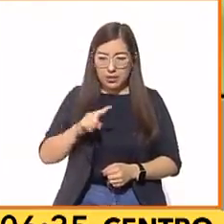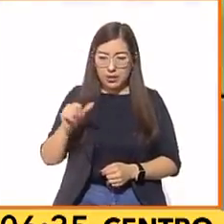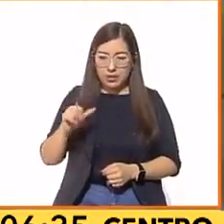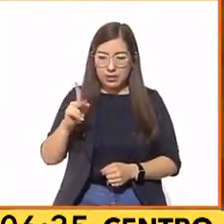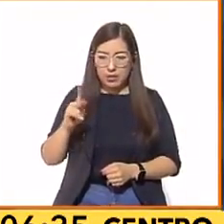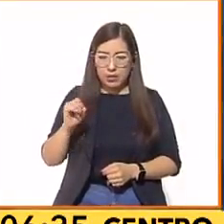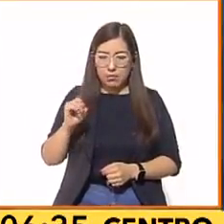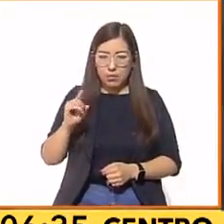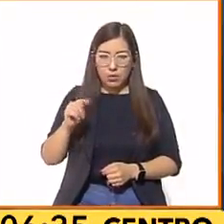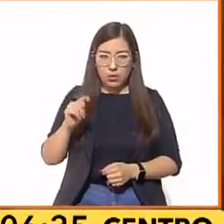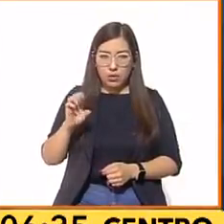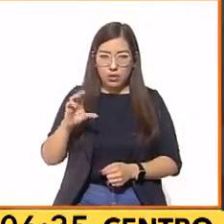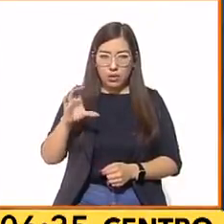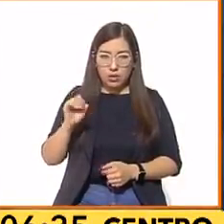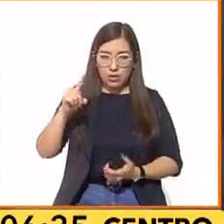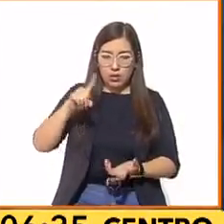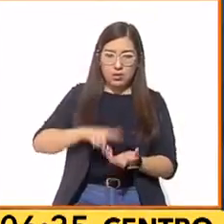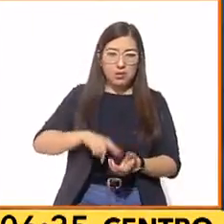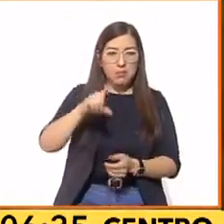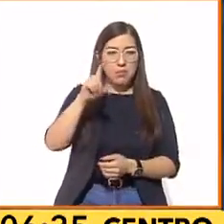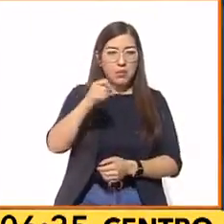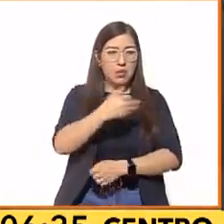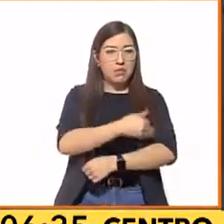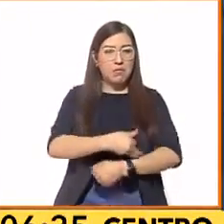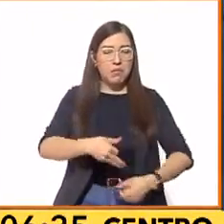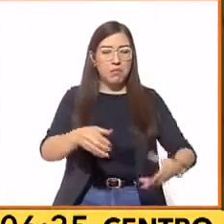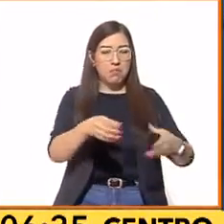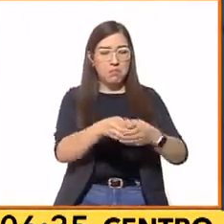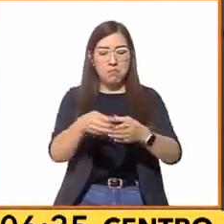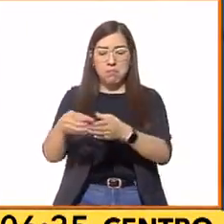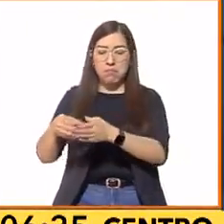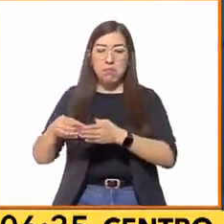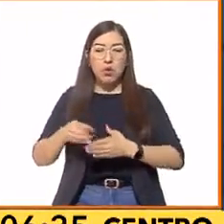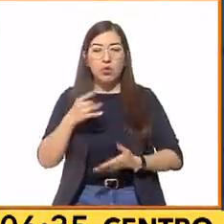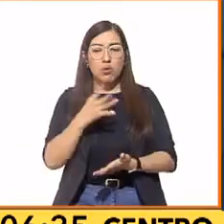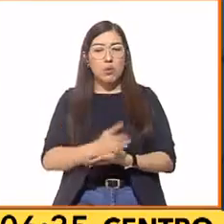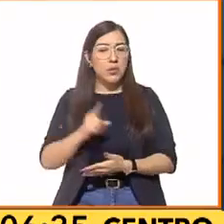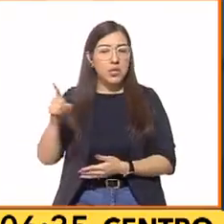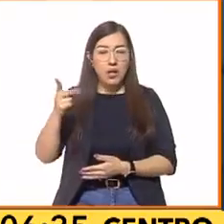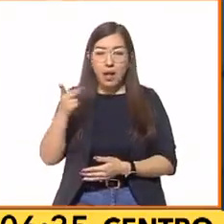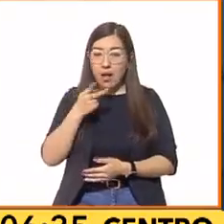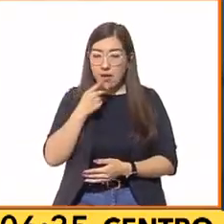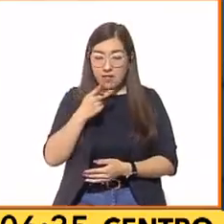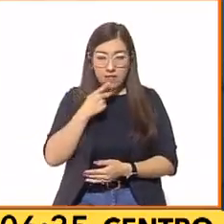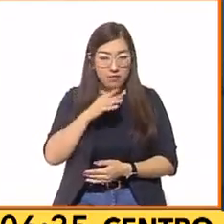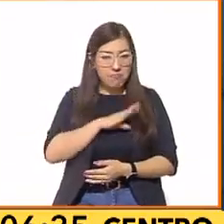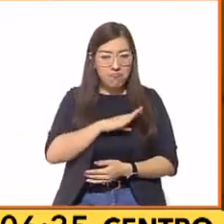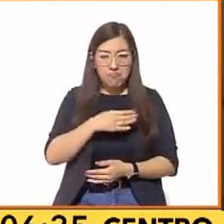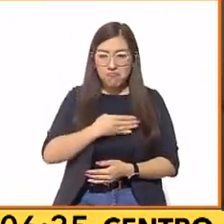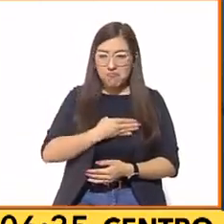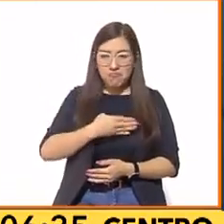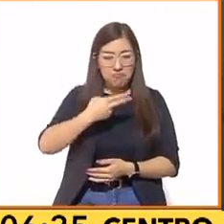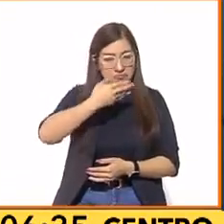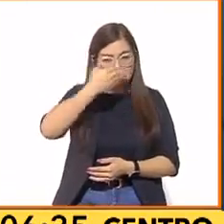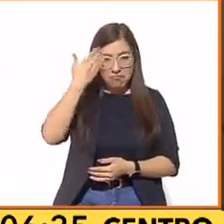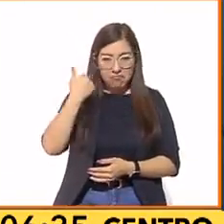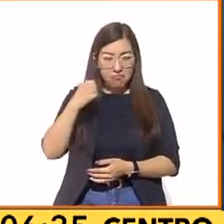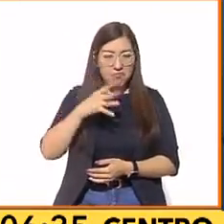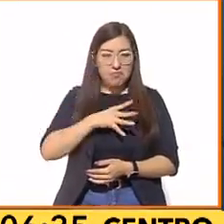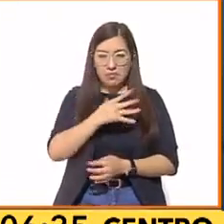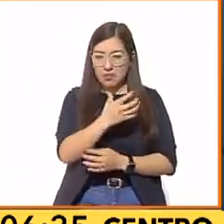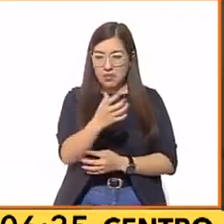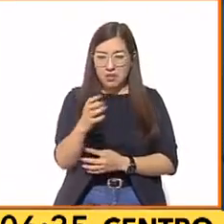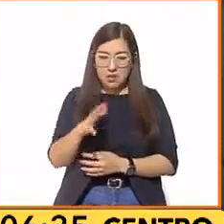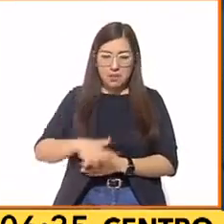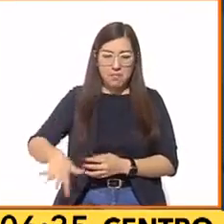poblado que no tenía más de 20 familias, que no sabía el español, que creció en un ambiente rural de